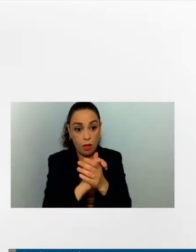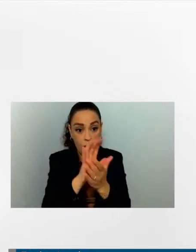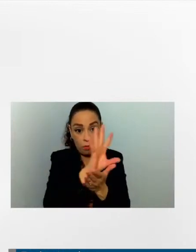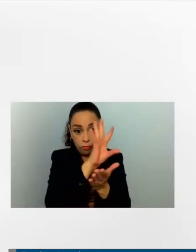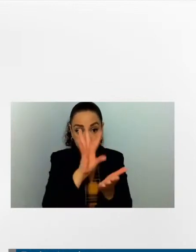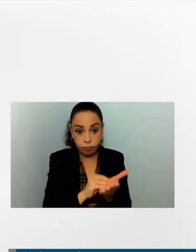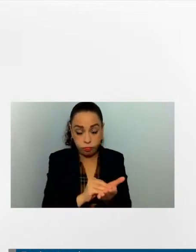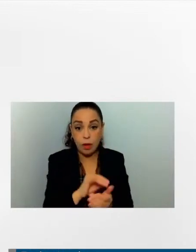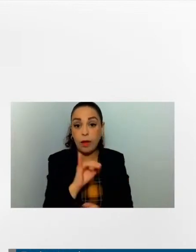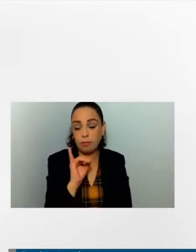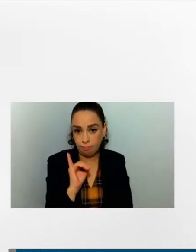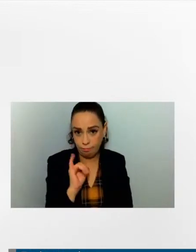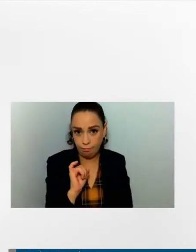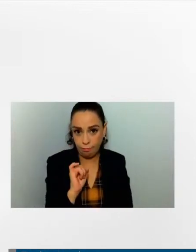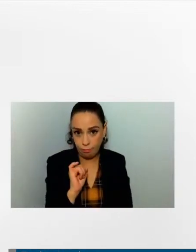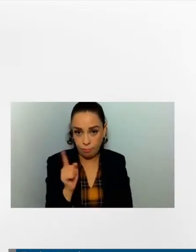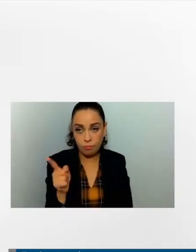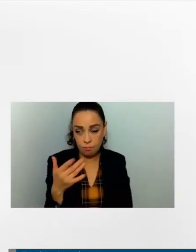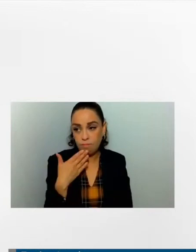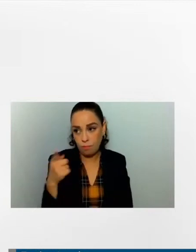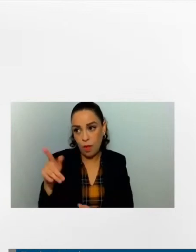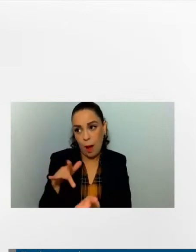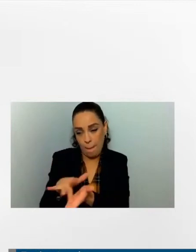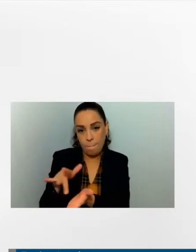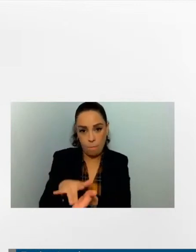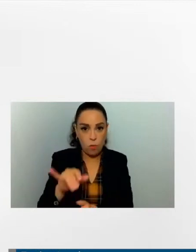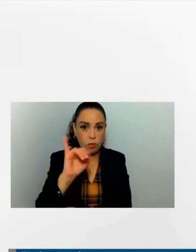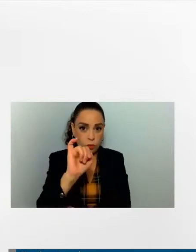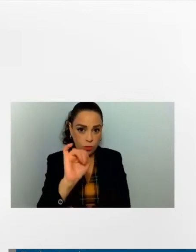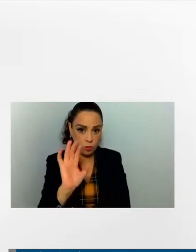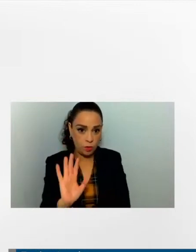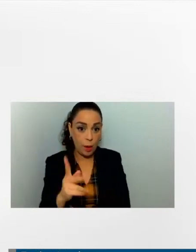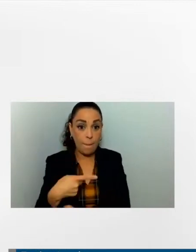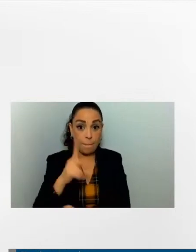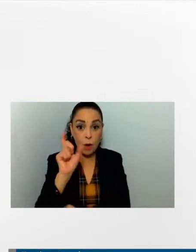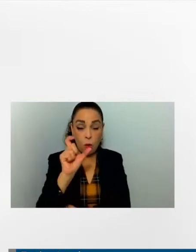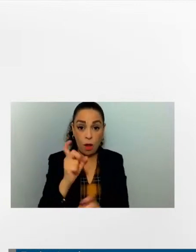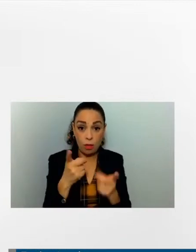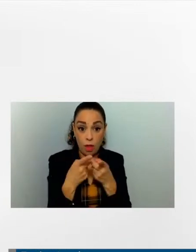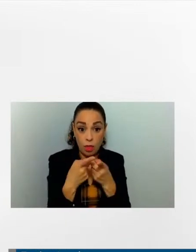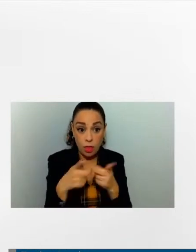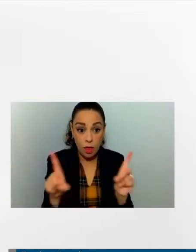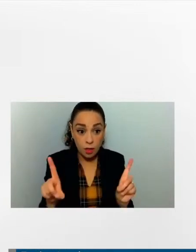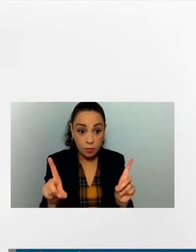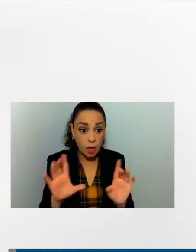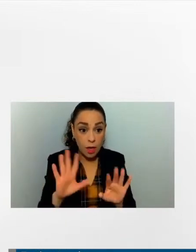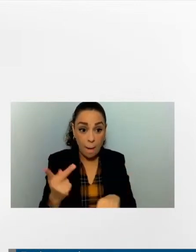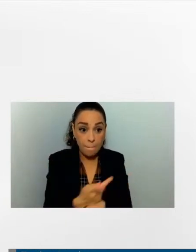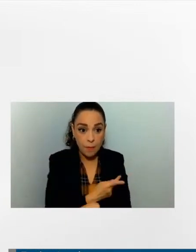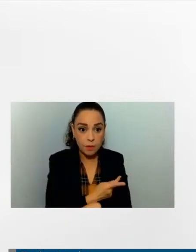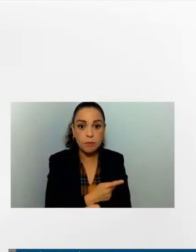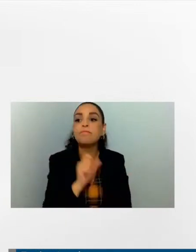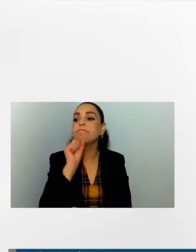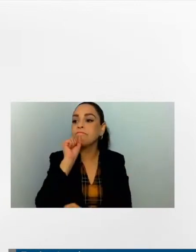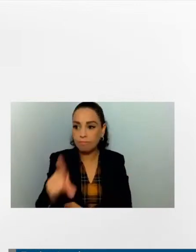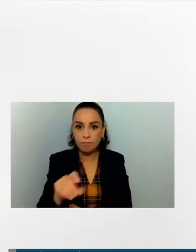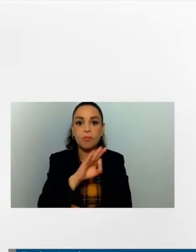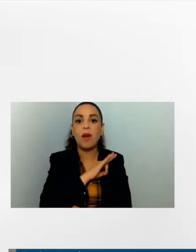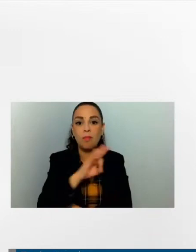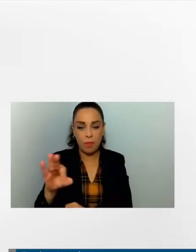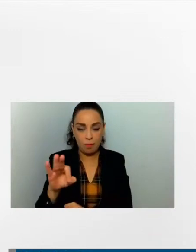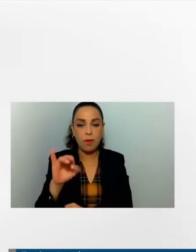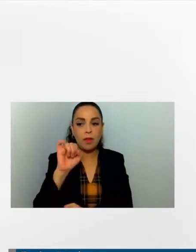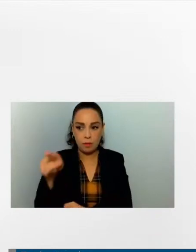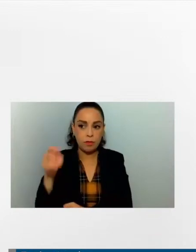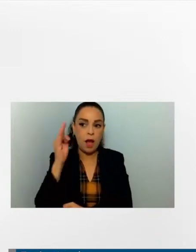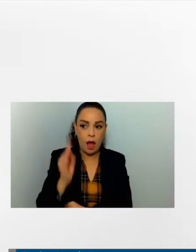labores domésticas son contribución económica, pero después del divorcio también pueden ser contribución económica, ¿no? Y también por ahí